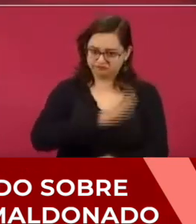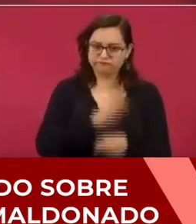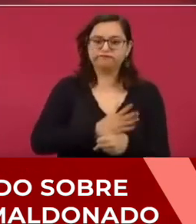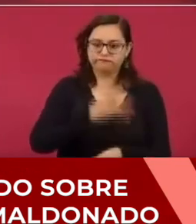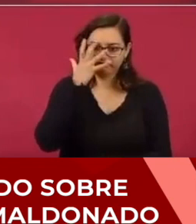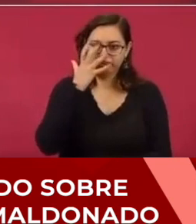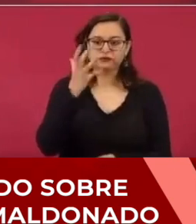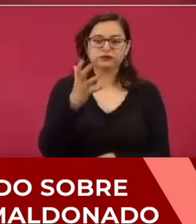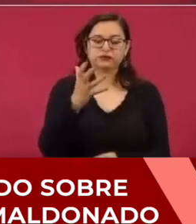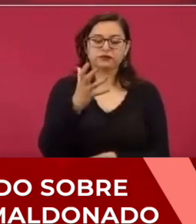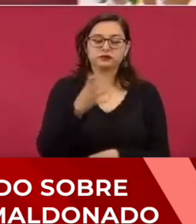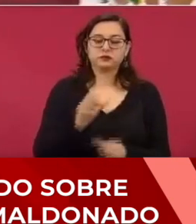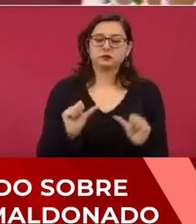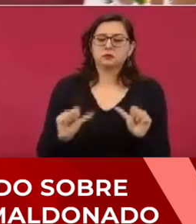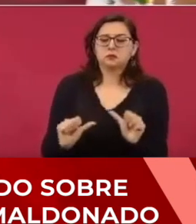que